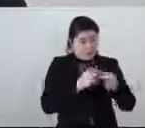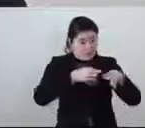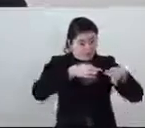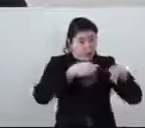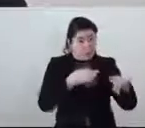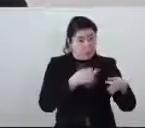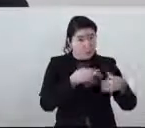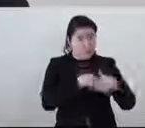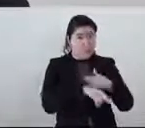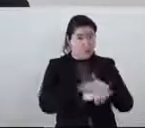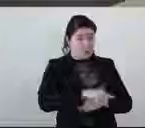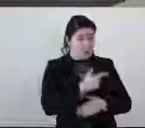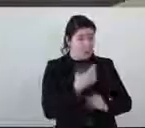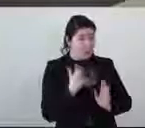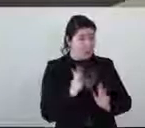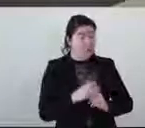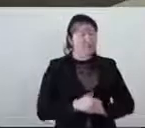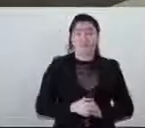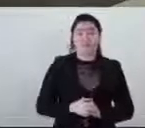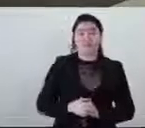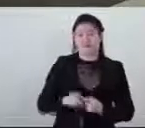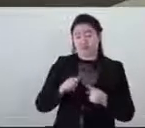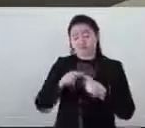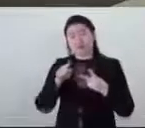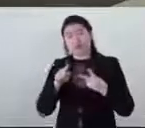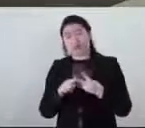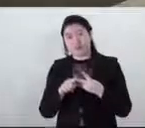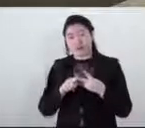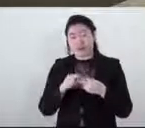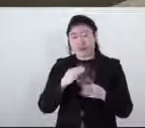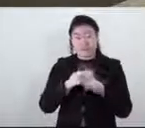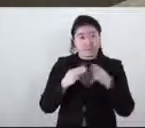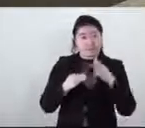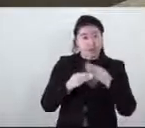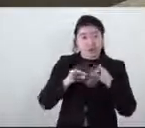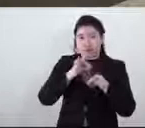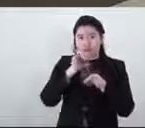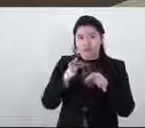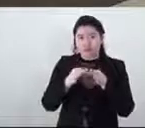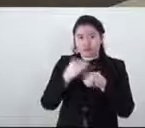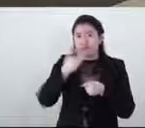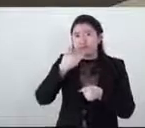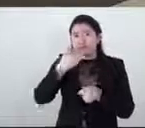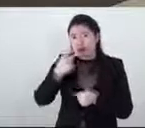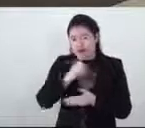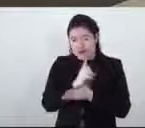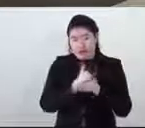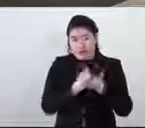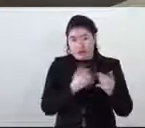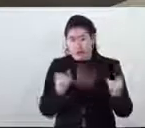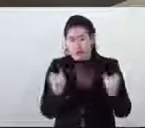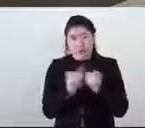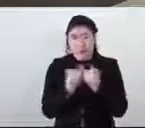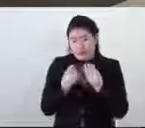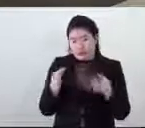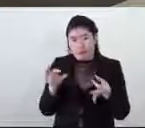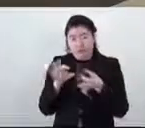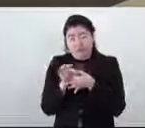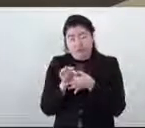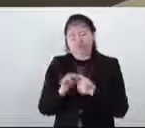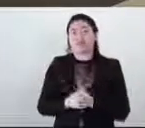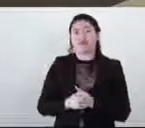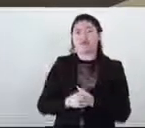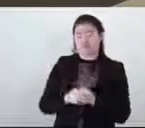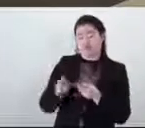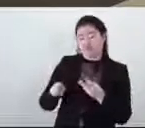sistema de la línea 12? ¿Cumplieron los materiales de construcción con lo que requerido por el diseño? ¿Cumplió la ejecución de la